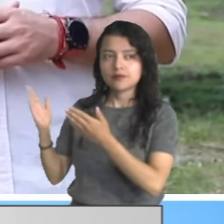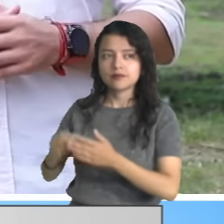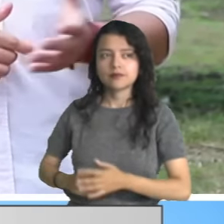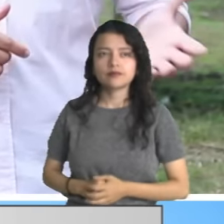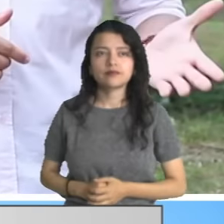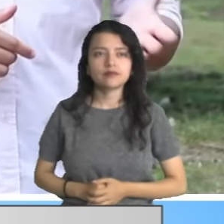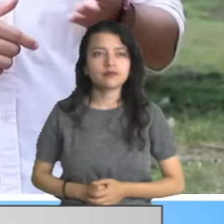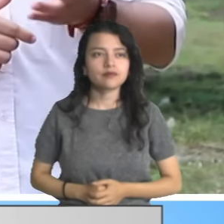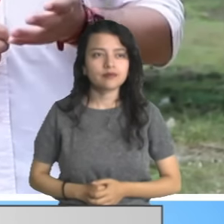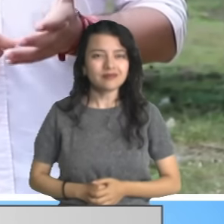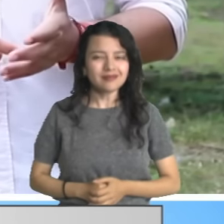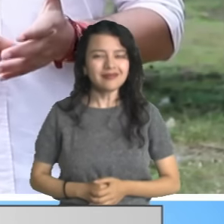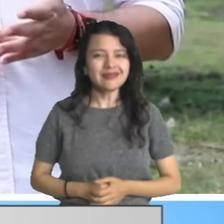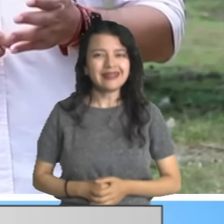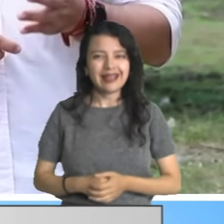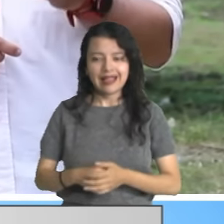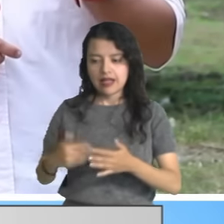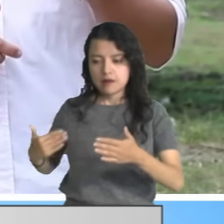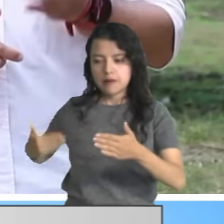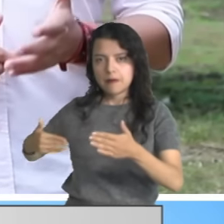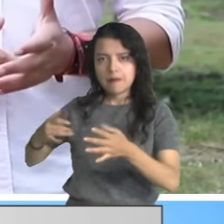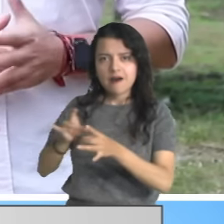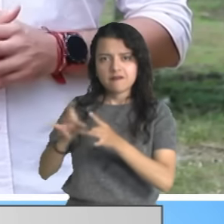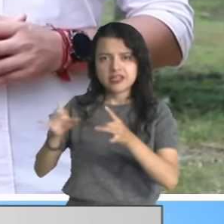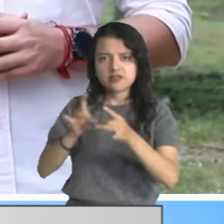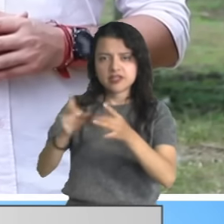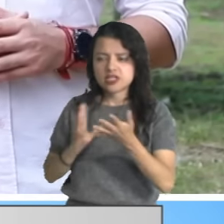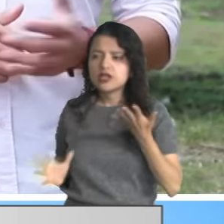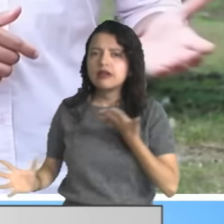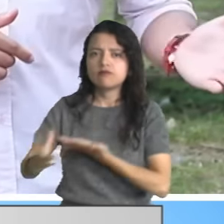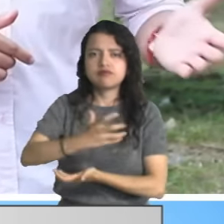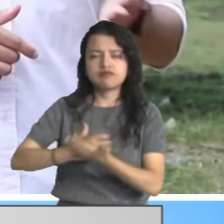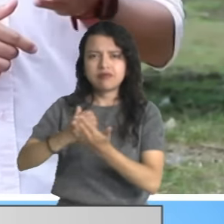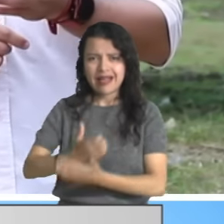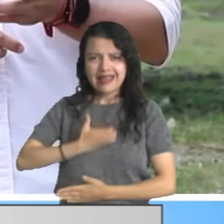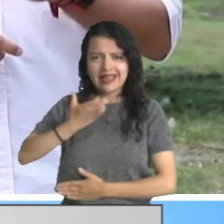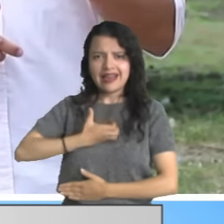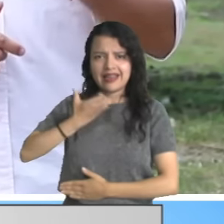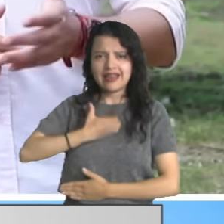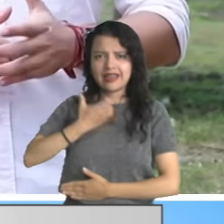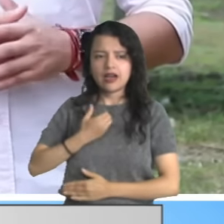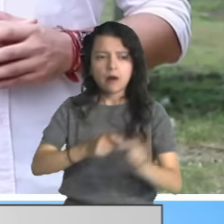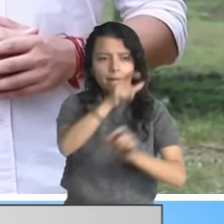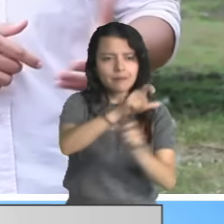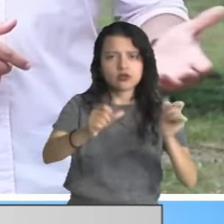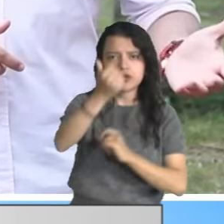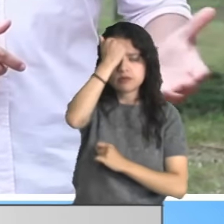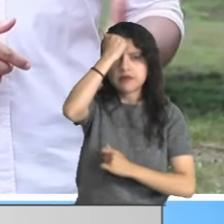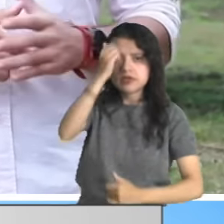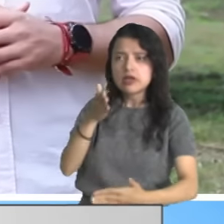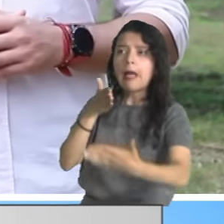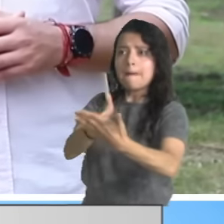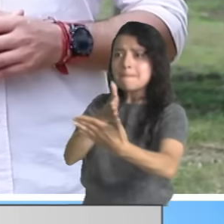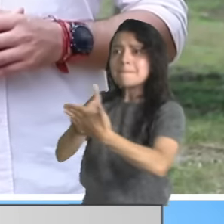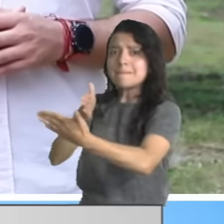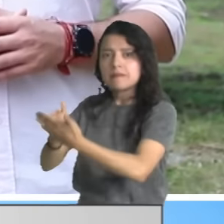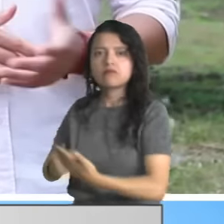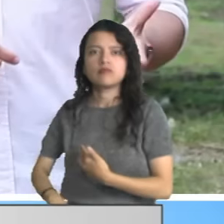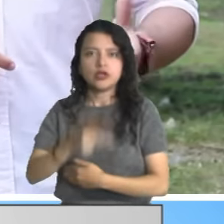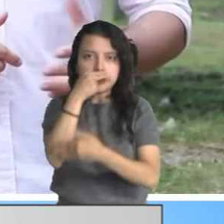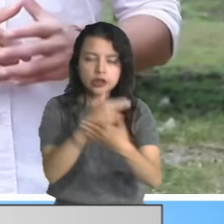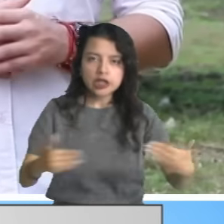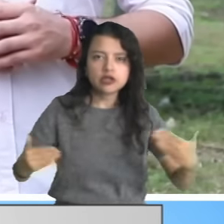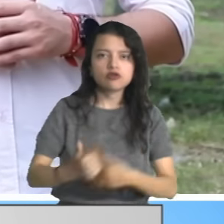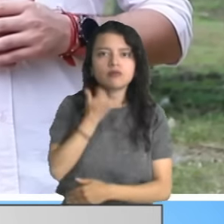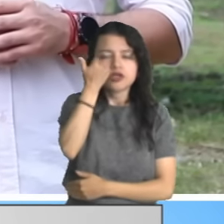impuesto a la fecha y donde presuntamente se estarían poniendo barreras administrativas para poblaciones históricamente vulneradas como son niños, adultos